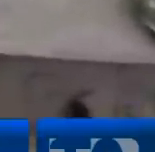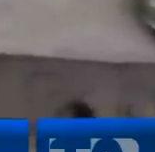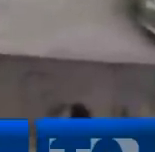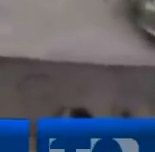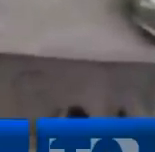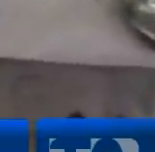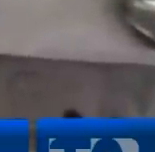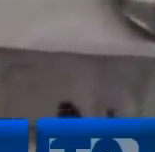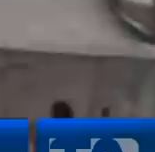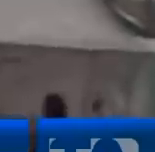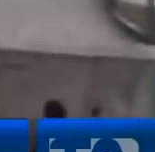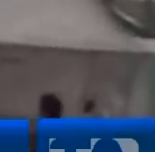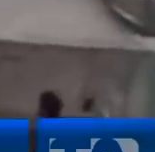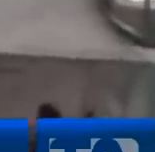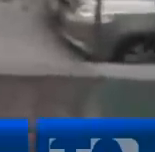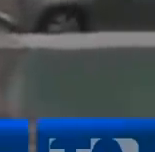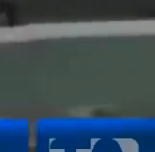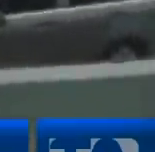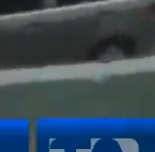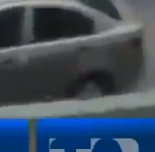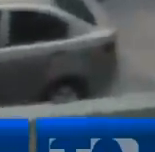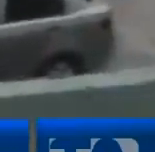carro!